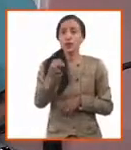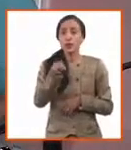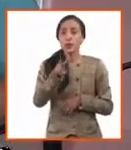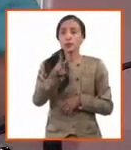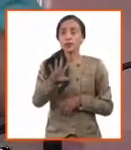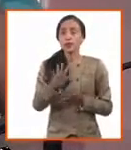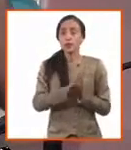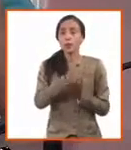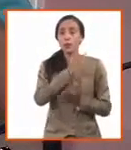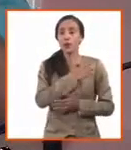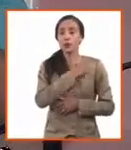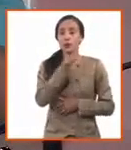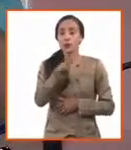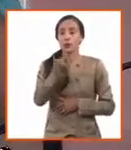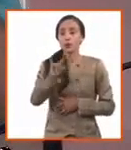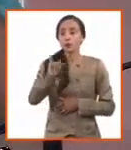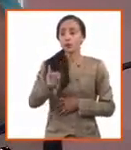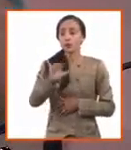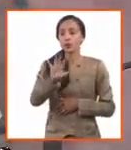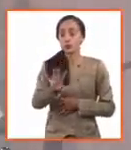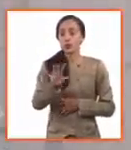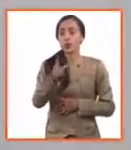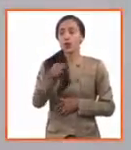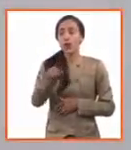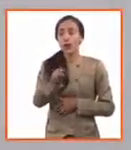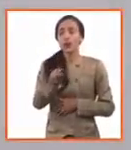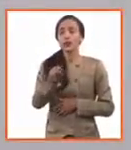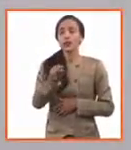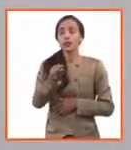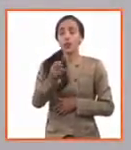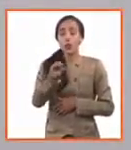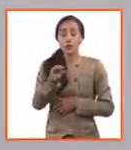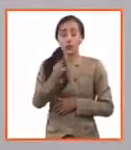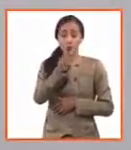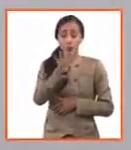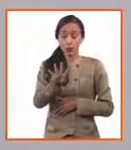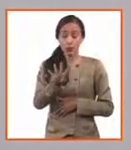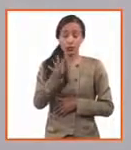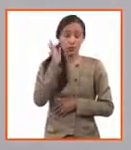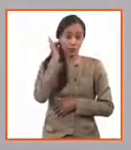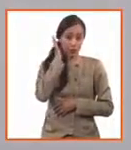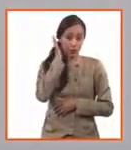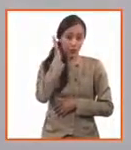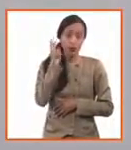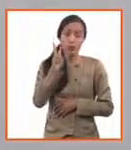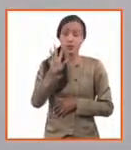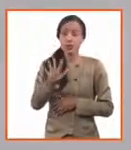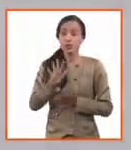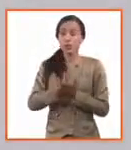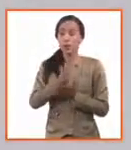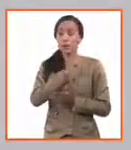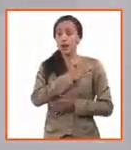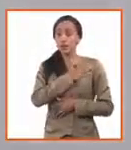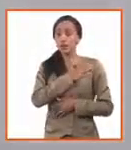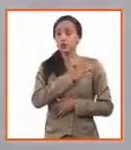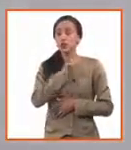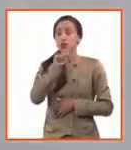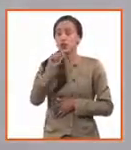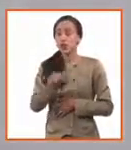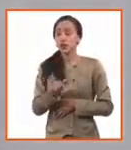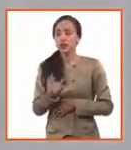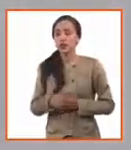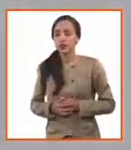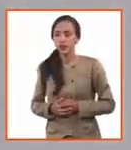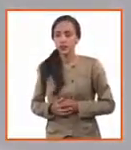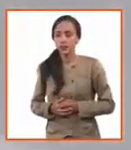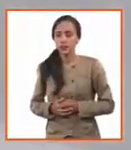marzo de 1965. Análisis, o sea, profundo. Estamos hablando de 24 de febrero al 25 de marzo. Como diríamos, estaba on fire. Sí,